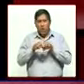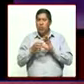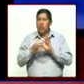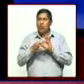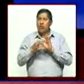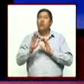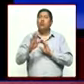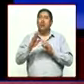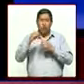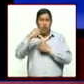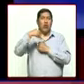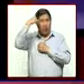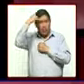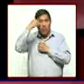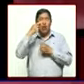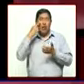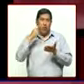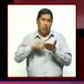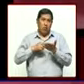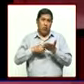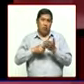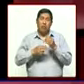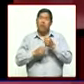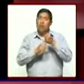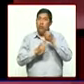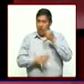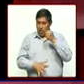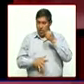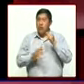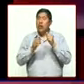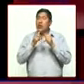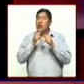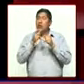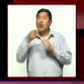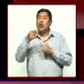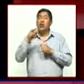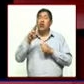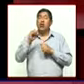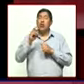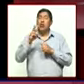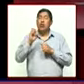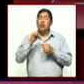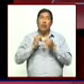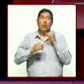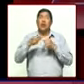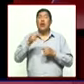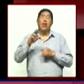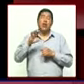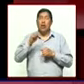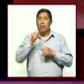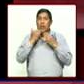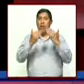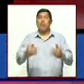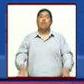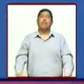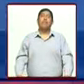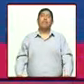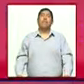específicamente, quienes están pidiendo que se reconozca la directiva encabezada por Grover García. Gracias, contigo más adelante.